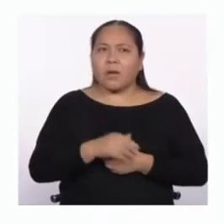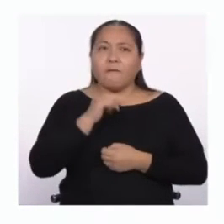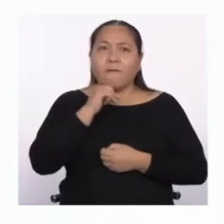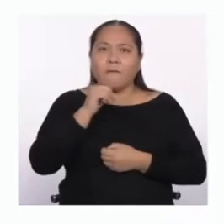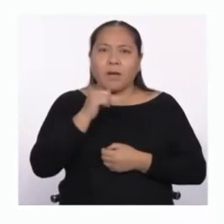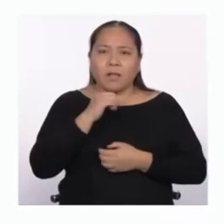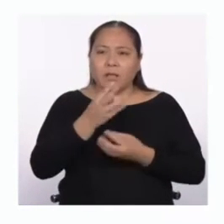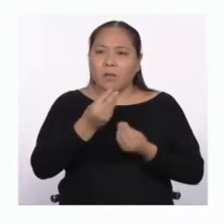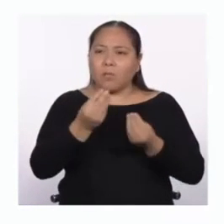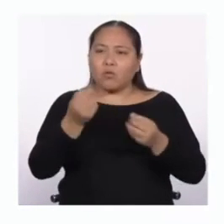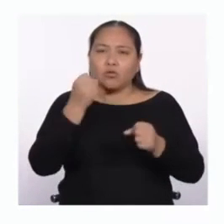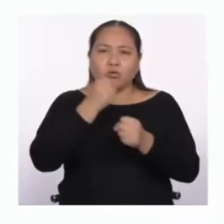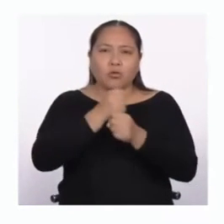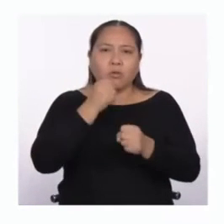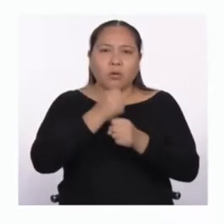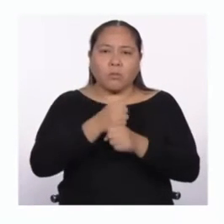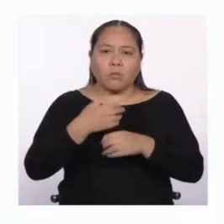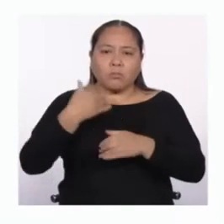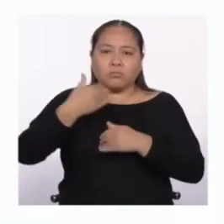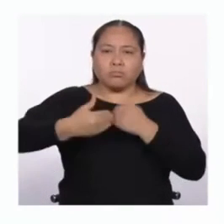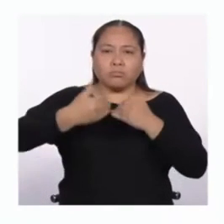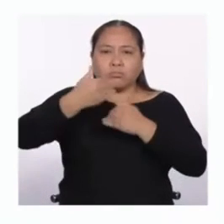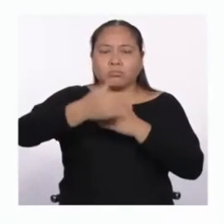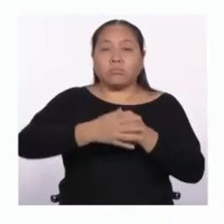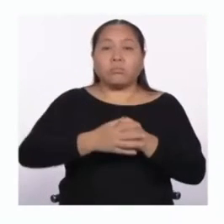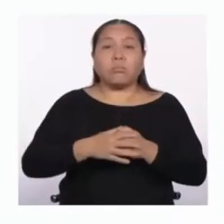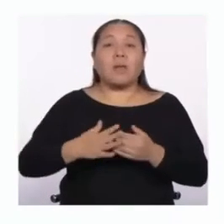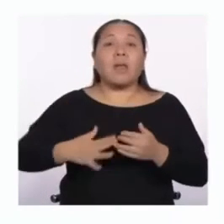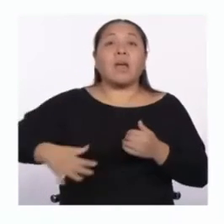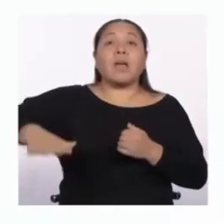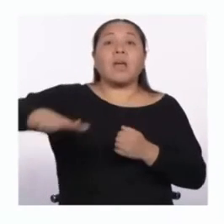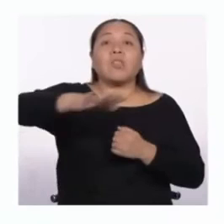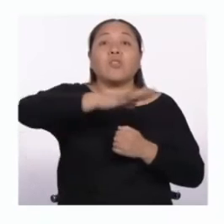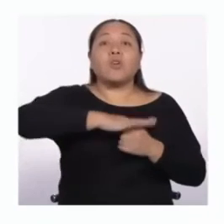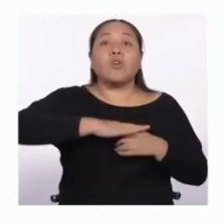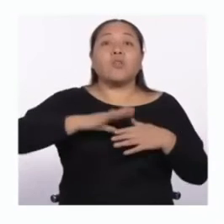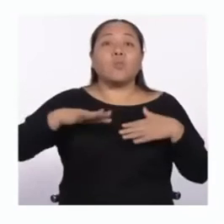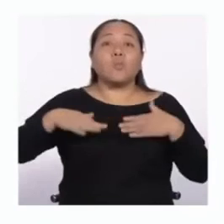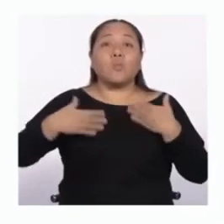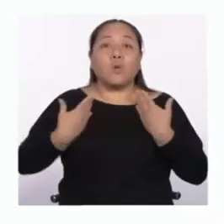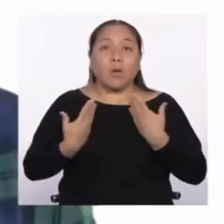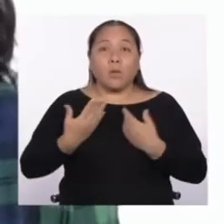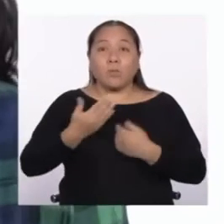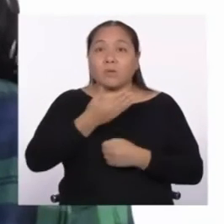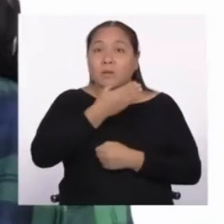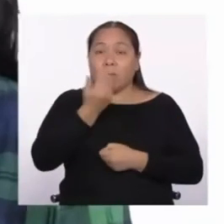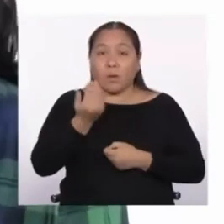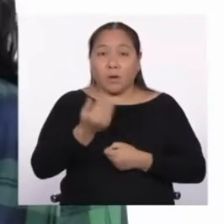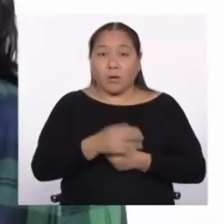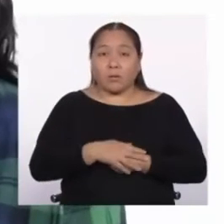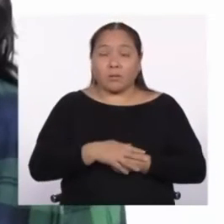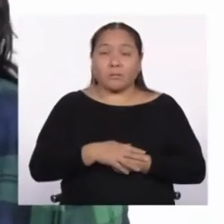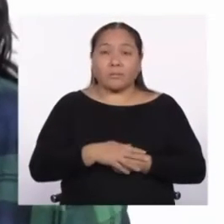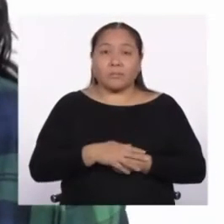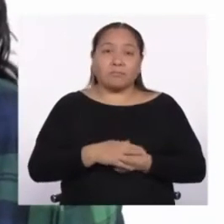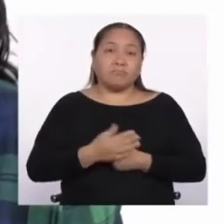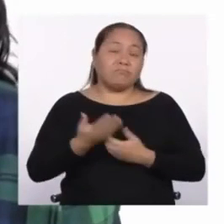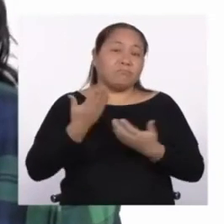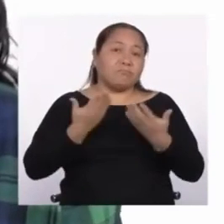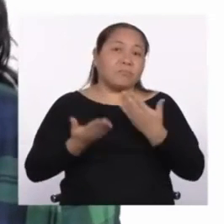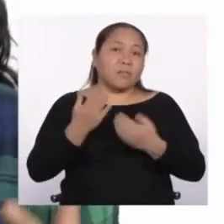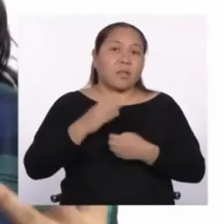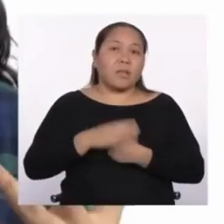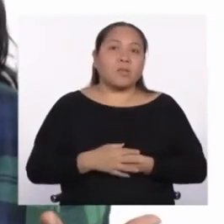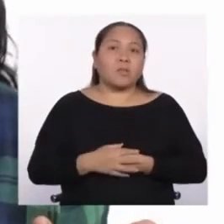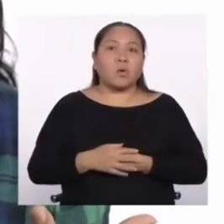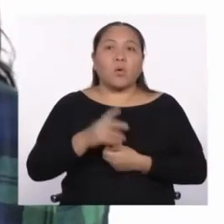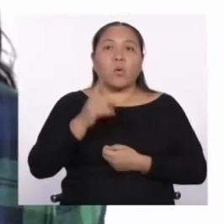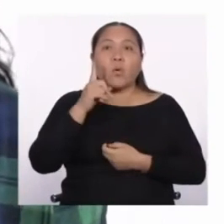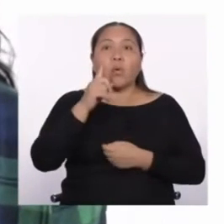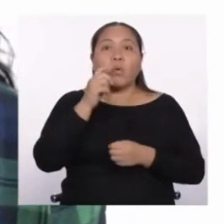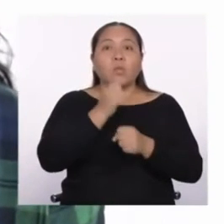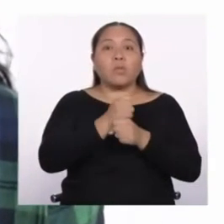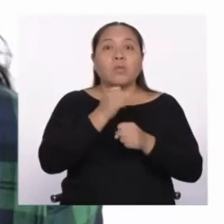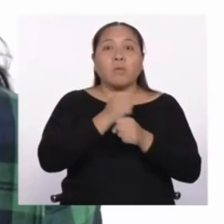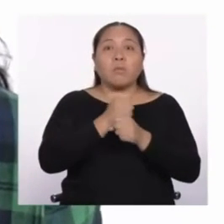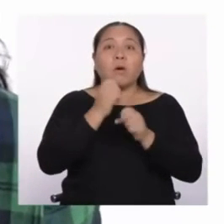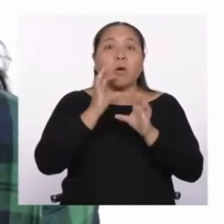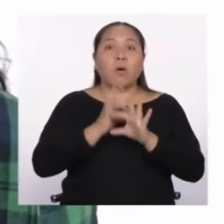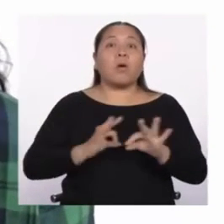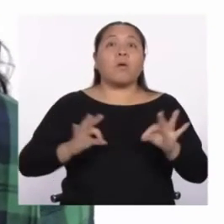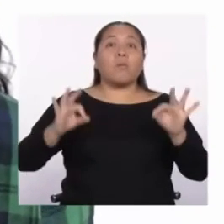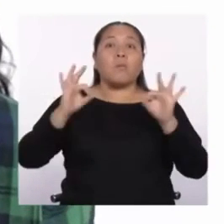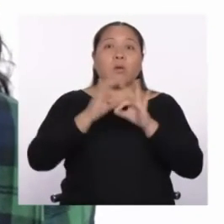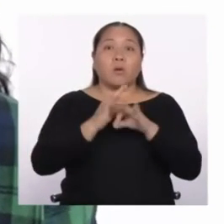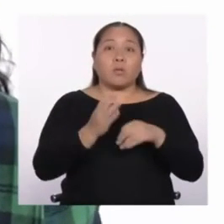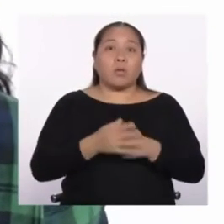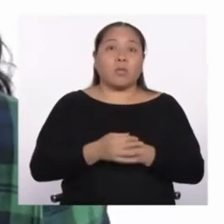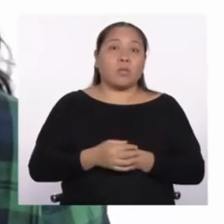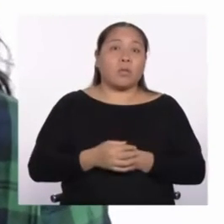mucho trabajo pendiente para que todos y todas podamos estar mejor. Tal vez uno de los trabajos más importantes